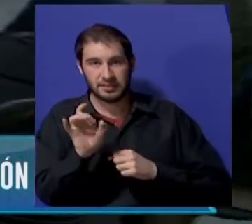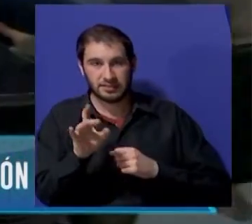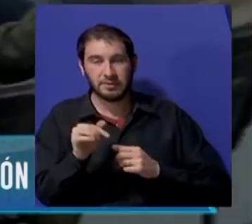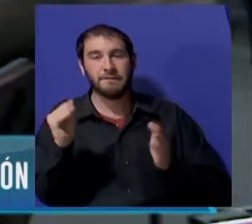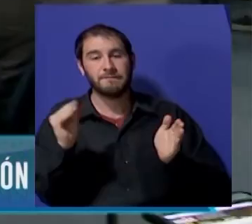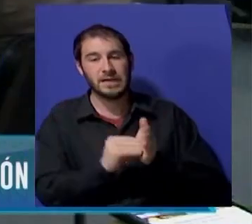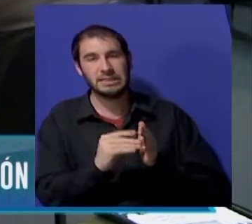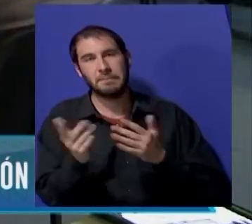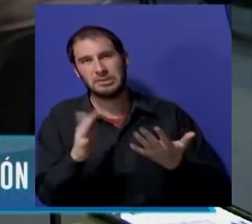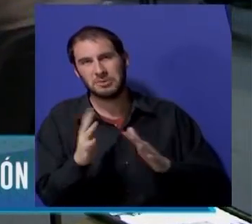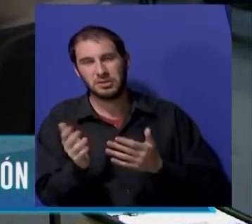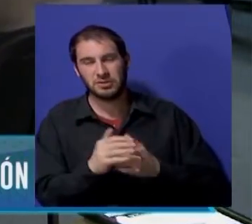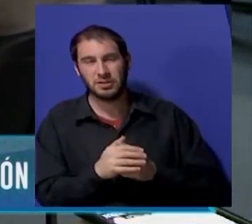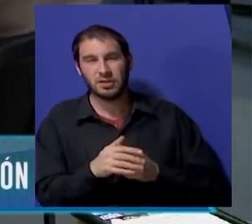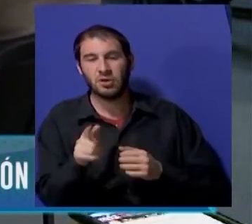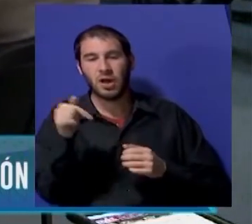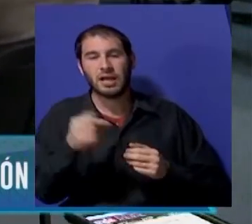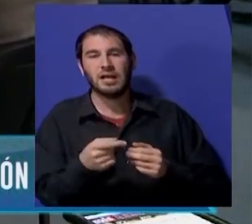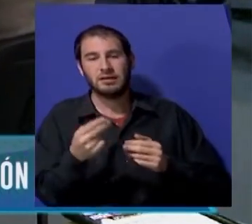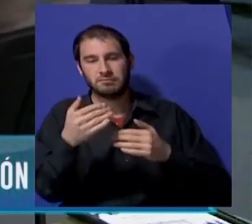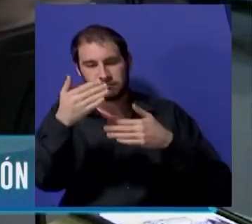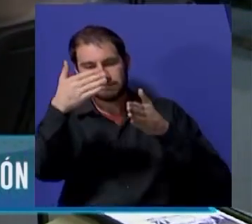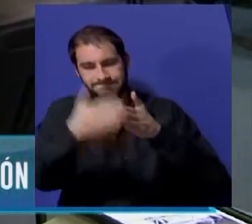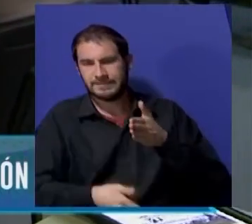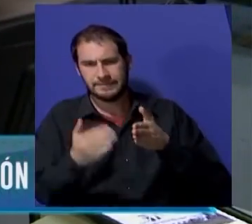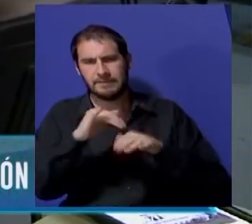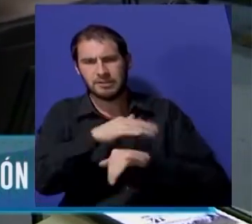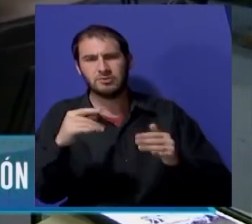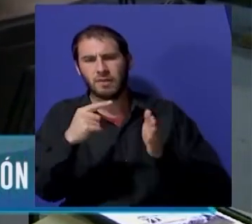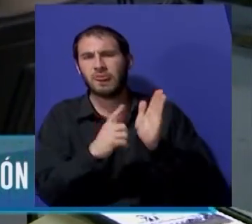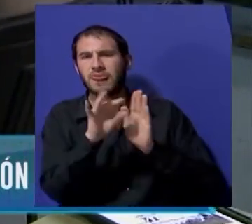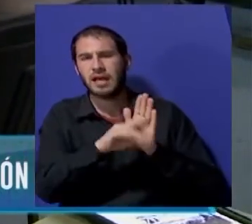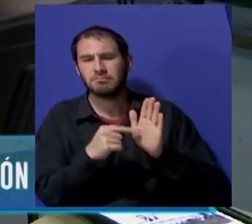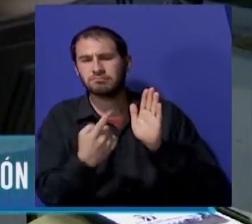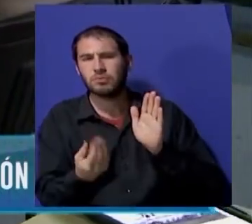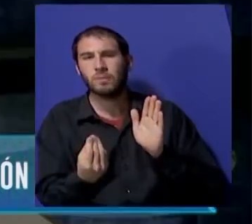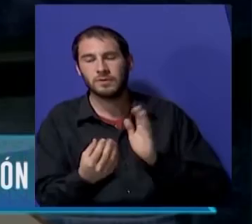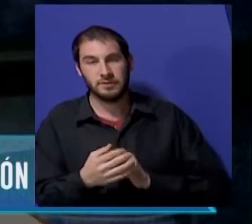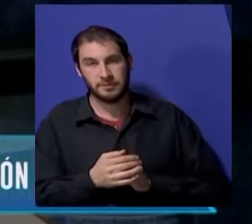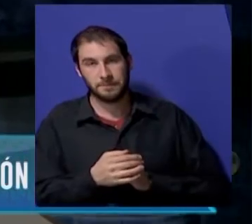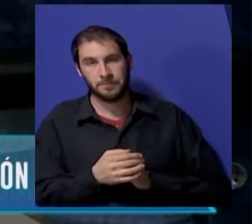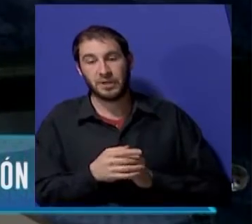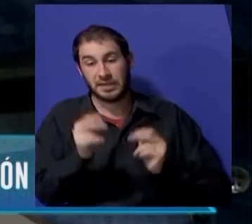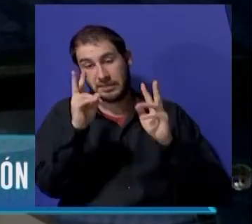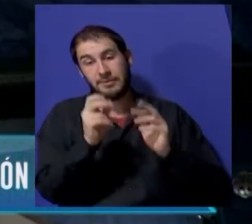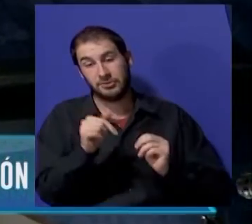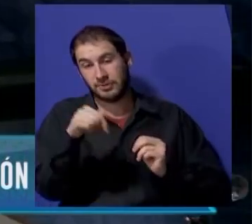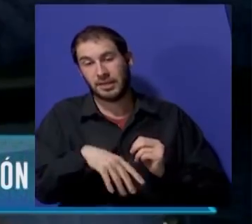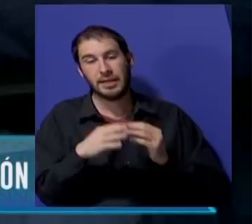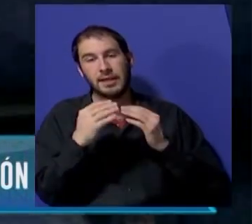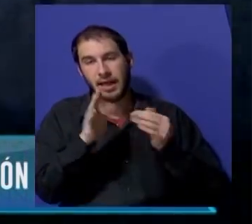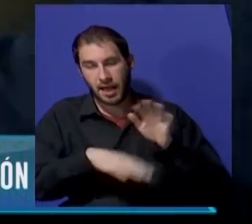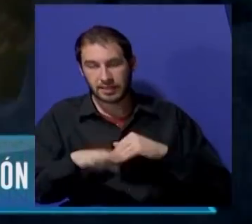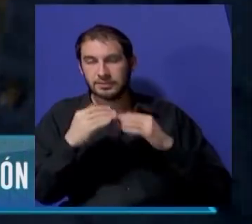fecha estimativa para generar un resultado de esta investigación. La idea es, más allá de la investigación que se